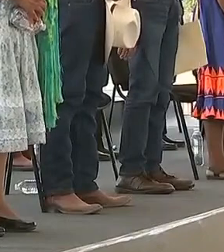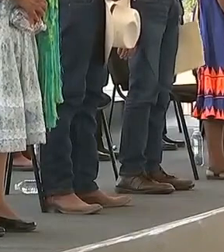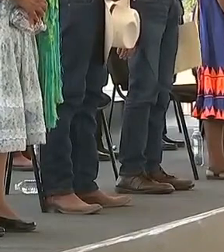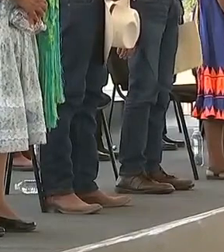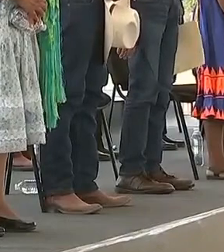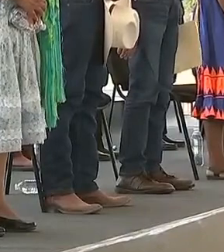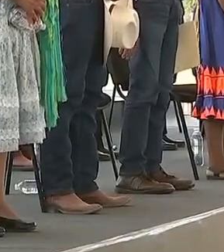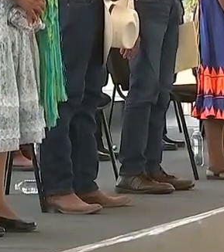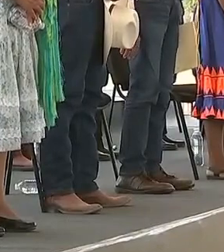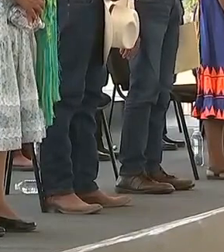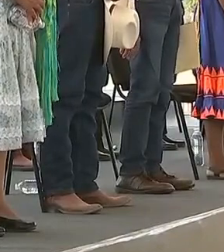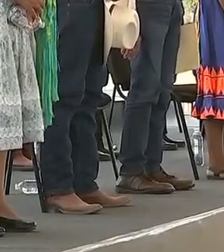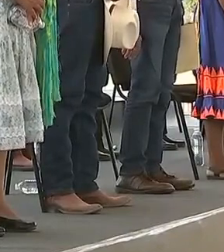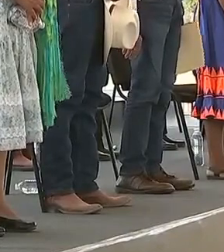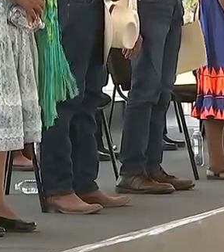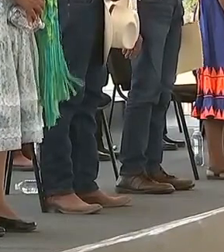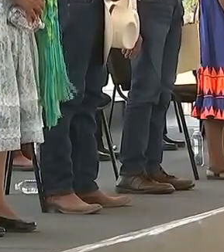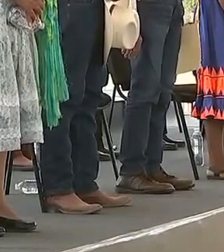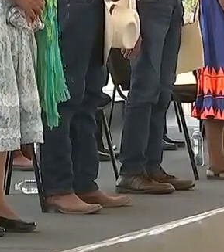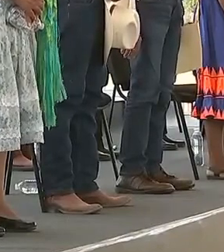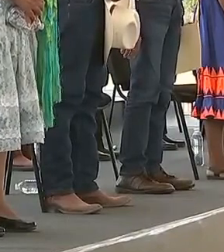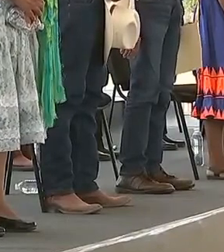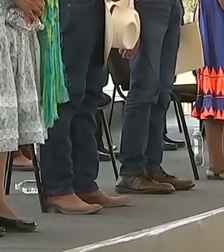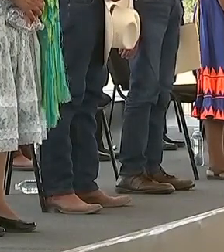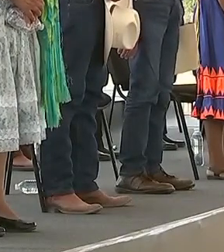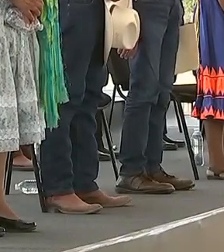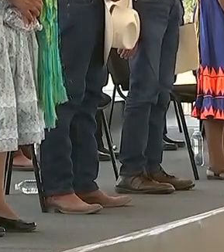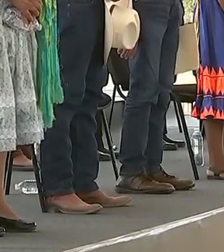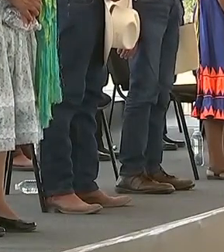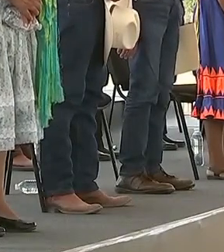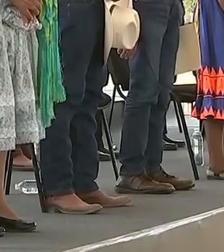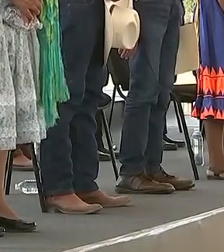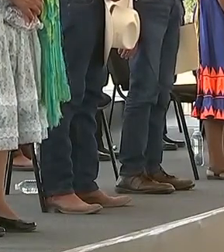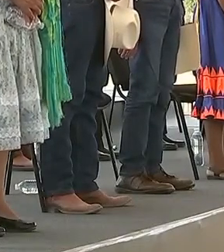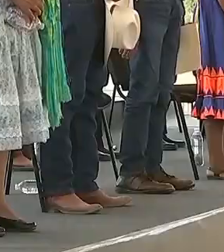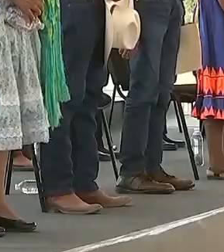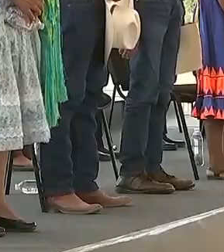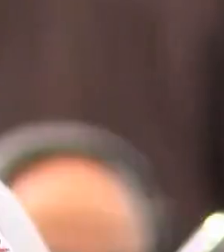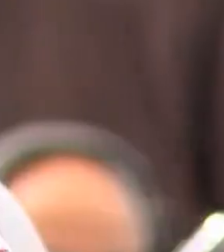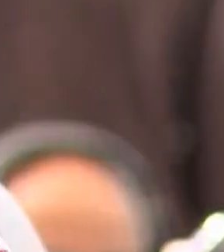Cabellera, el Toño, Ribao, y Toñara, el